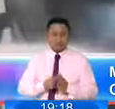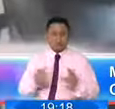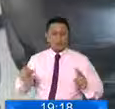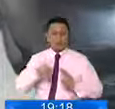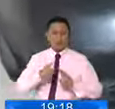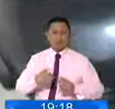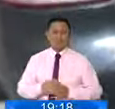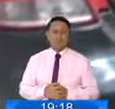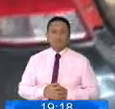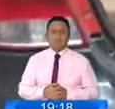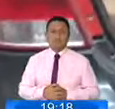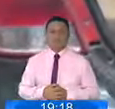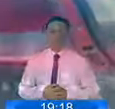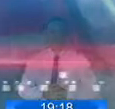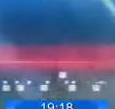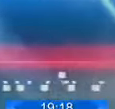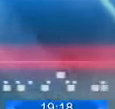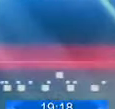TV.